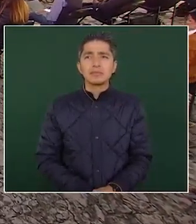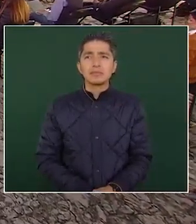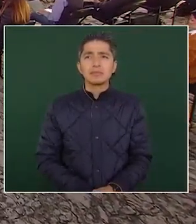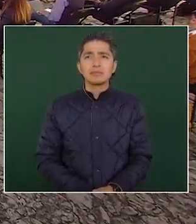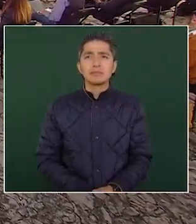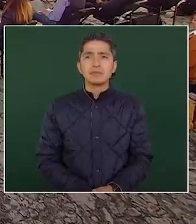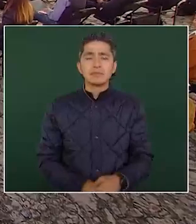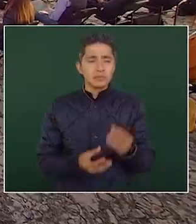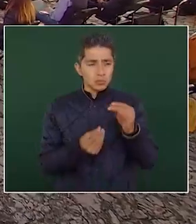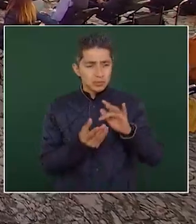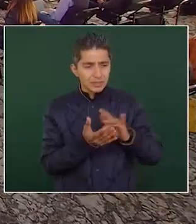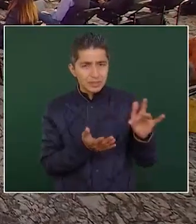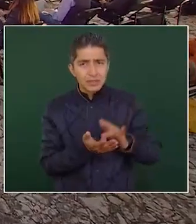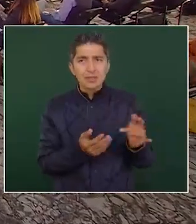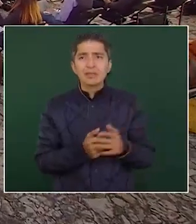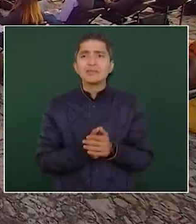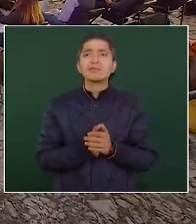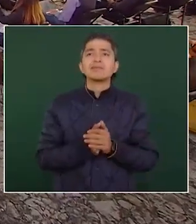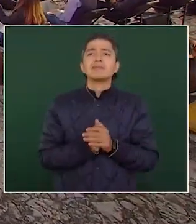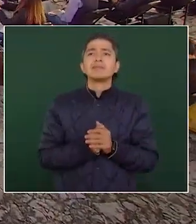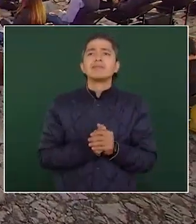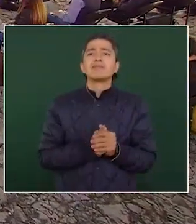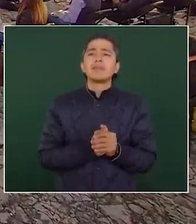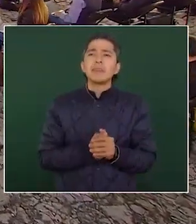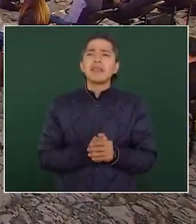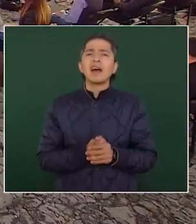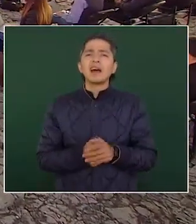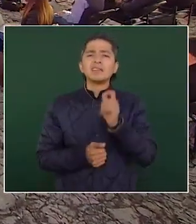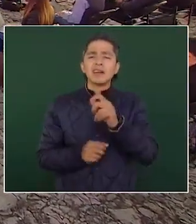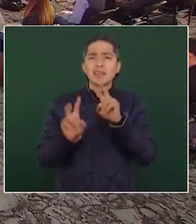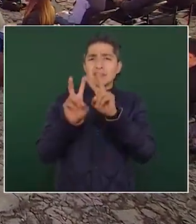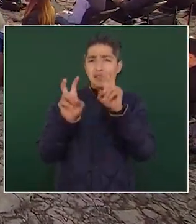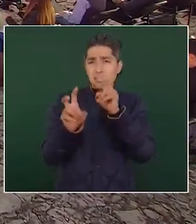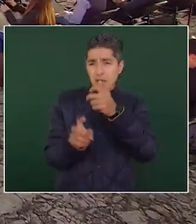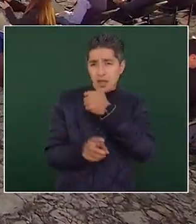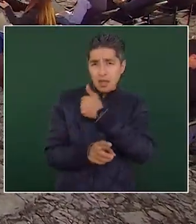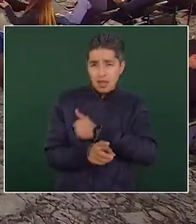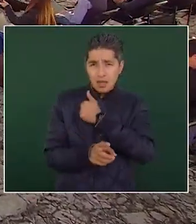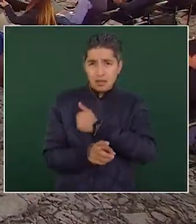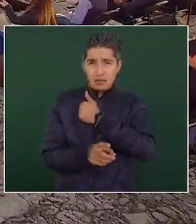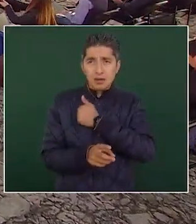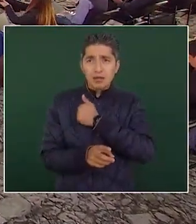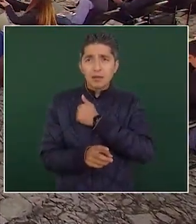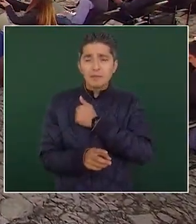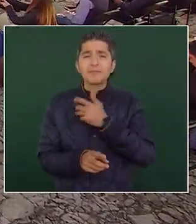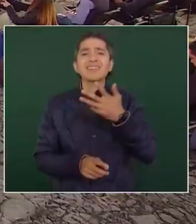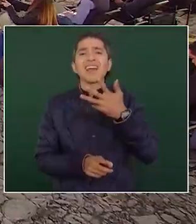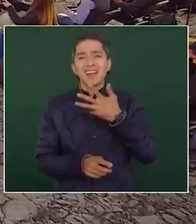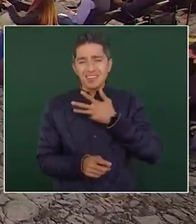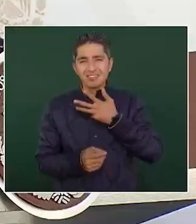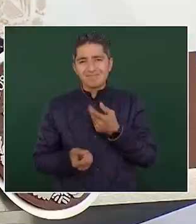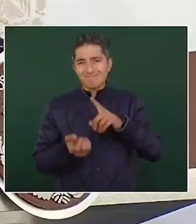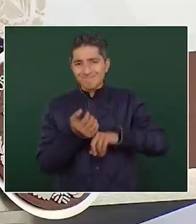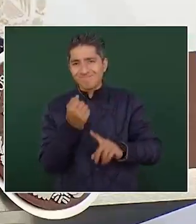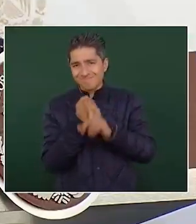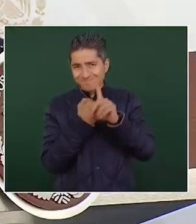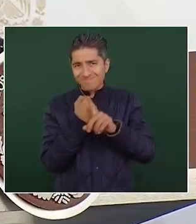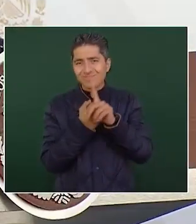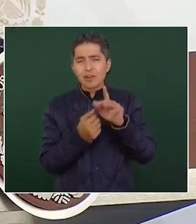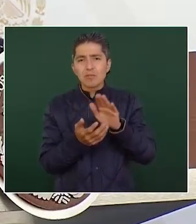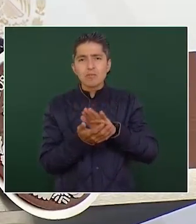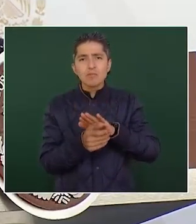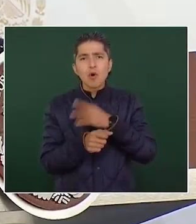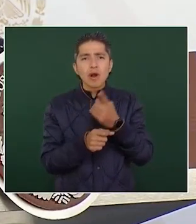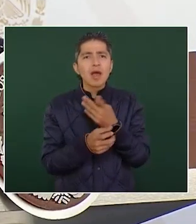Muchas gracias. En el caso de Canadá, había una problemática porque hubo un incremento